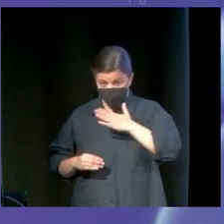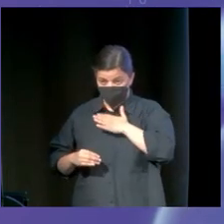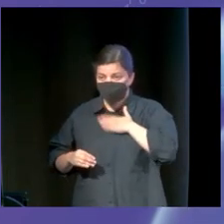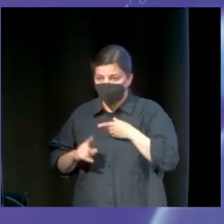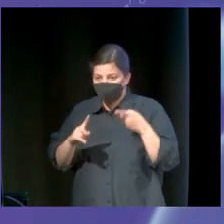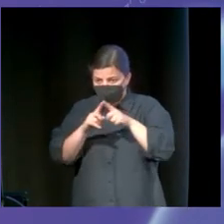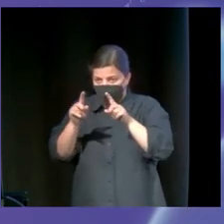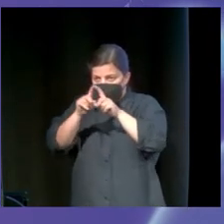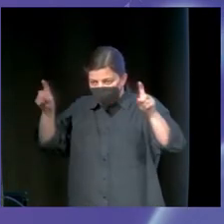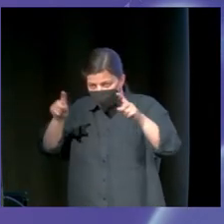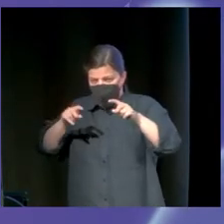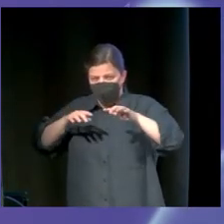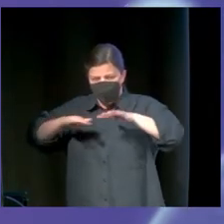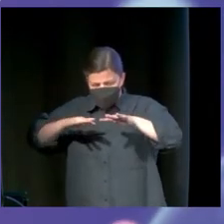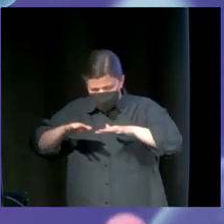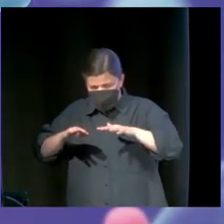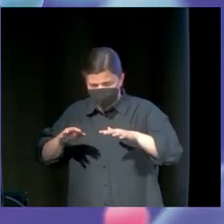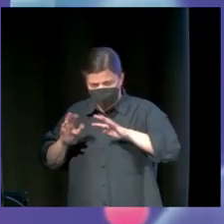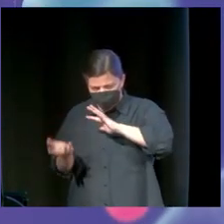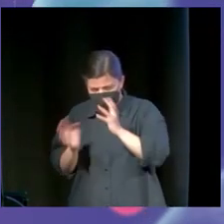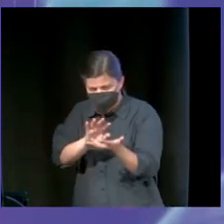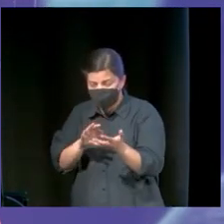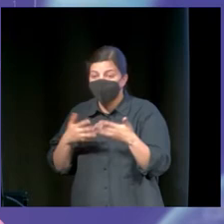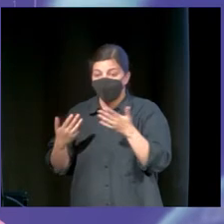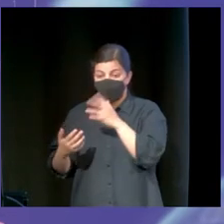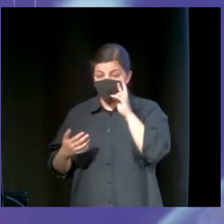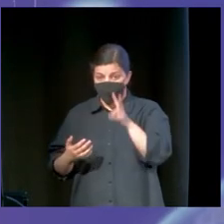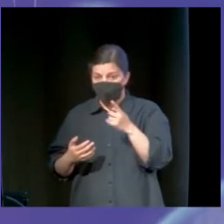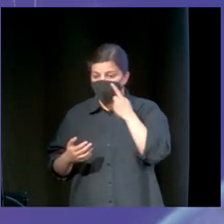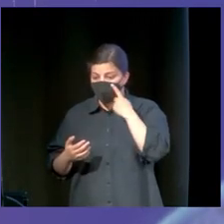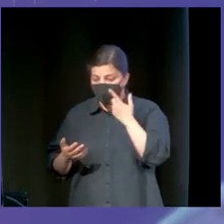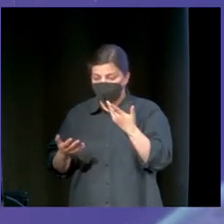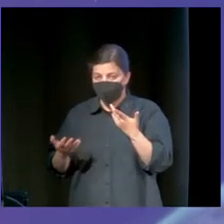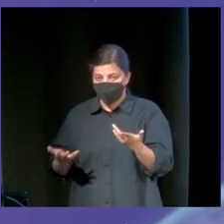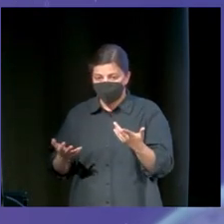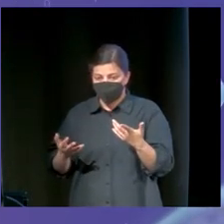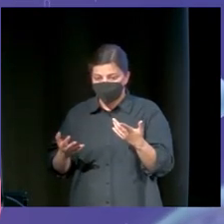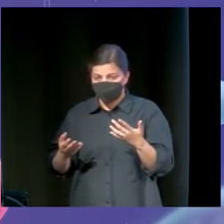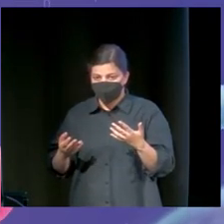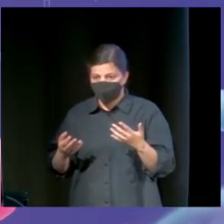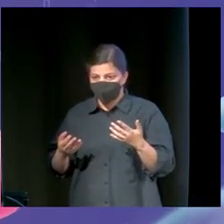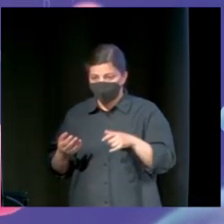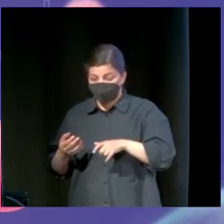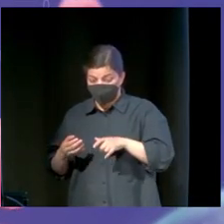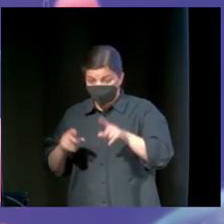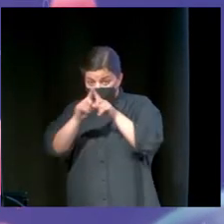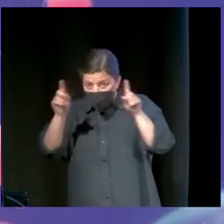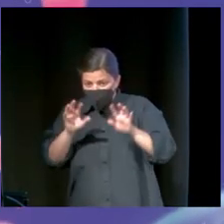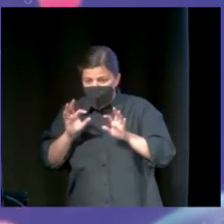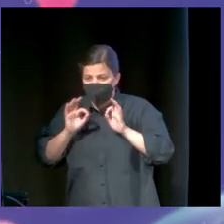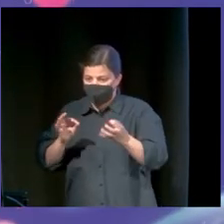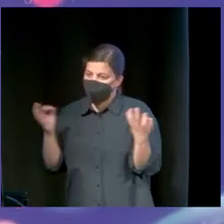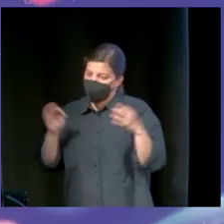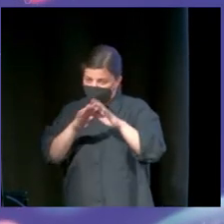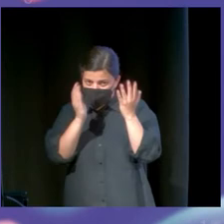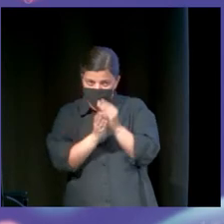compañías no para realmente ver dónde se tiene donde tiene sentido que una compañía concreta e invierta en